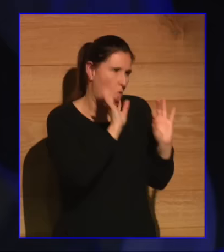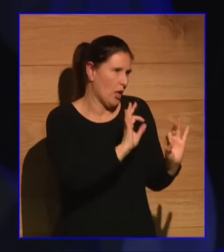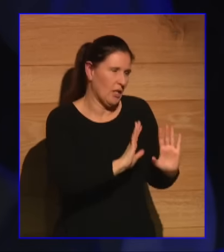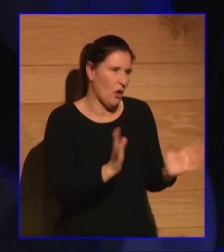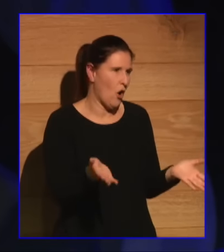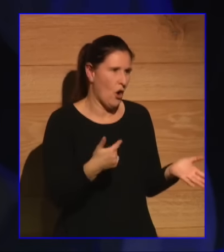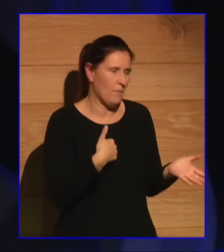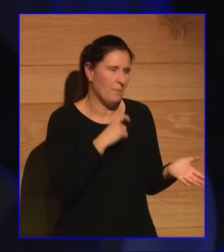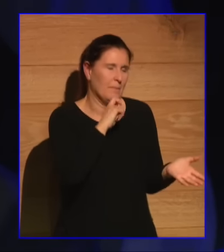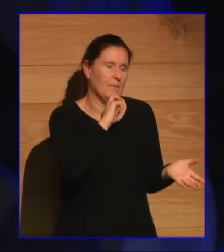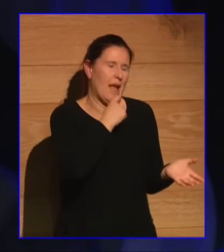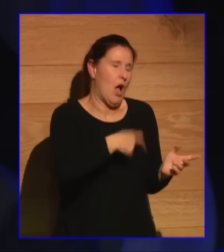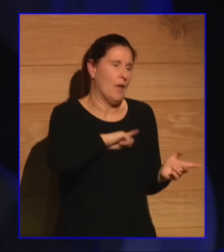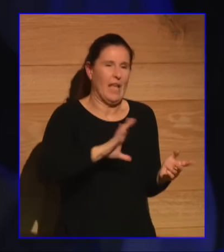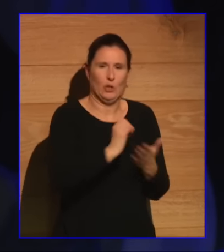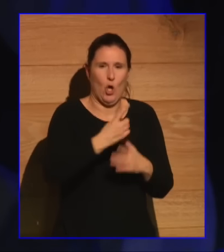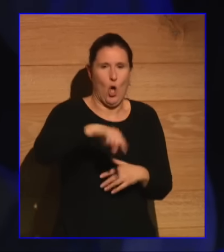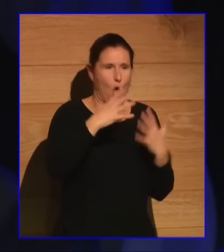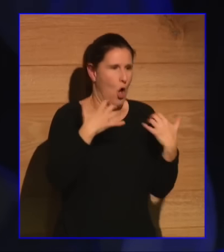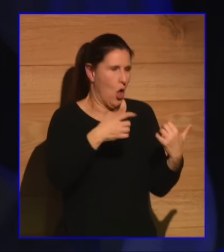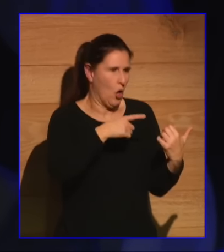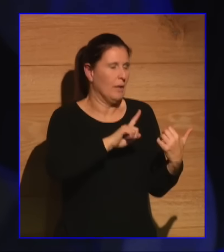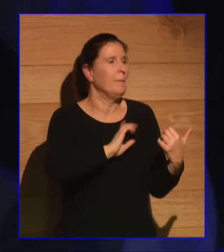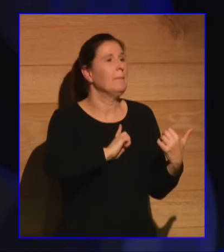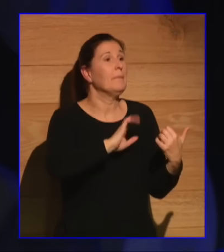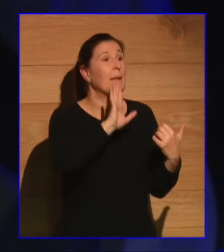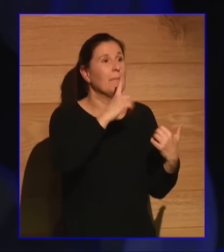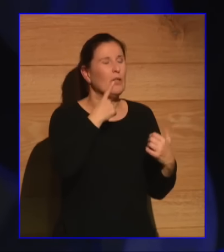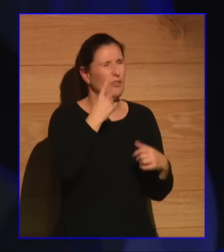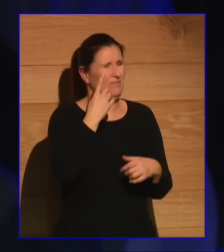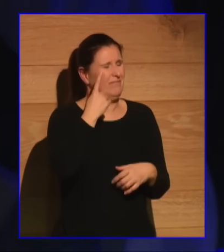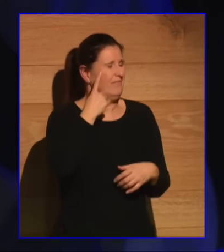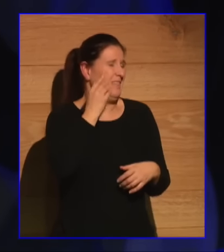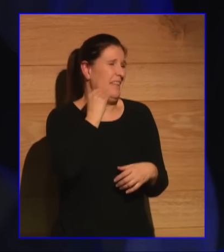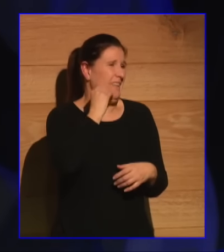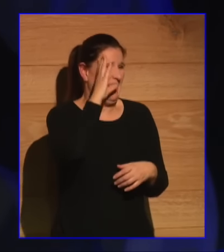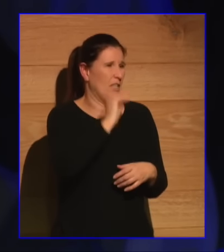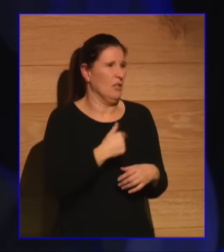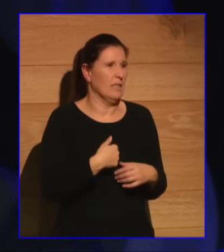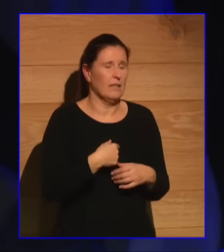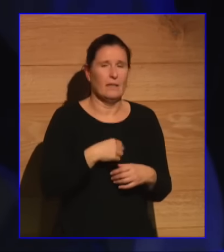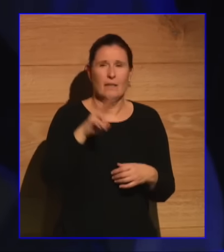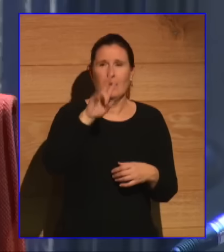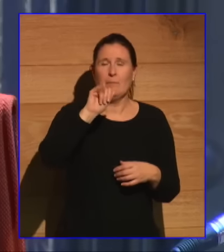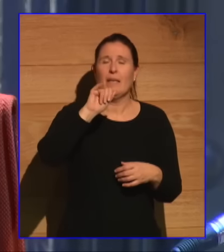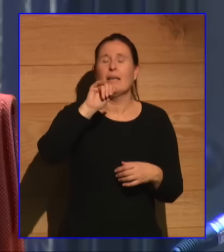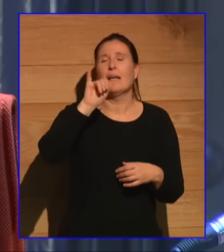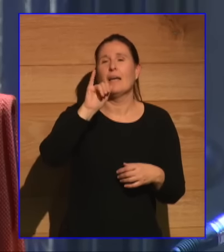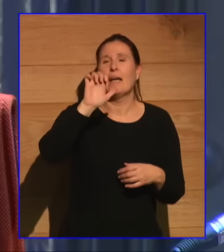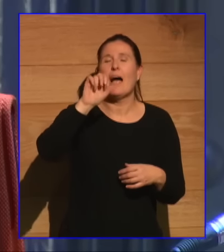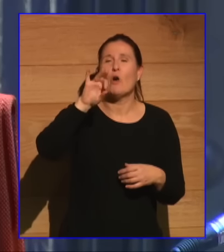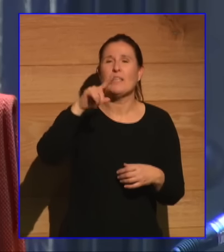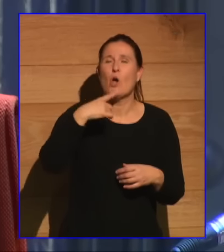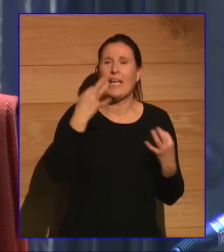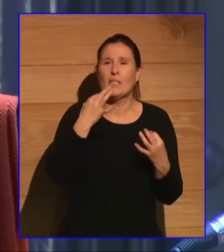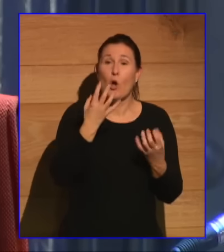odiar toda la audiencia de Todopoderosos. Pero para los que somos idiotas, ¿qué es el behaviorismo? Un huevo colgando y otro lo